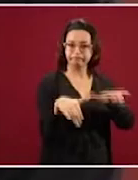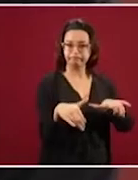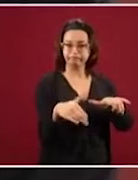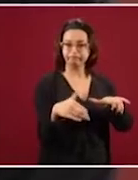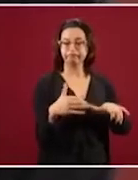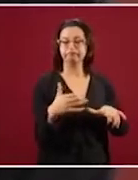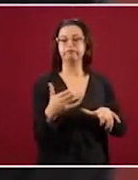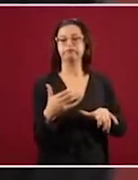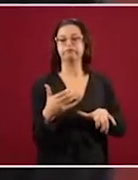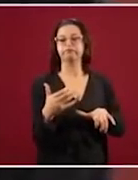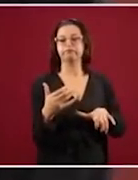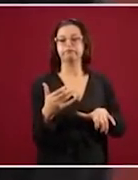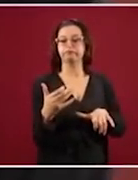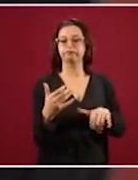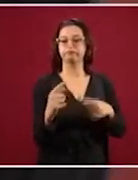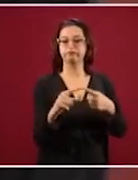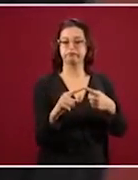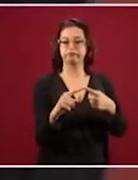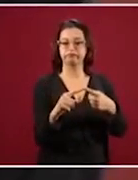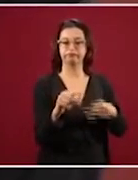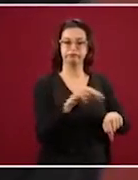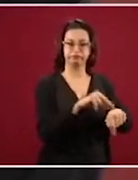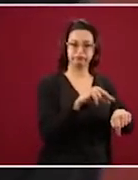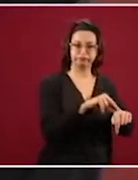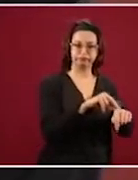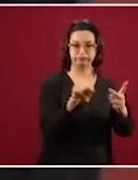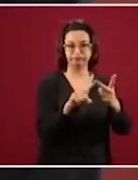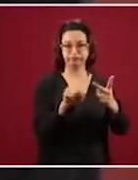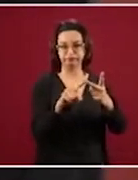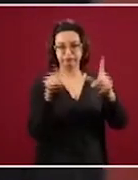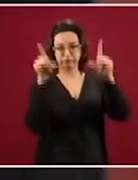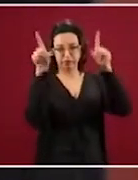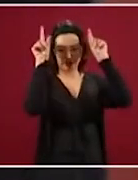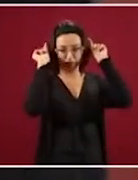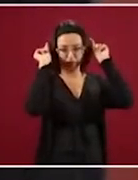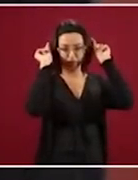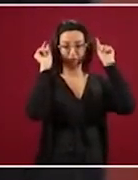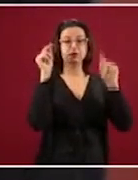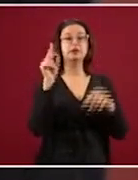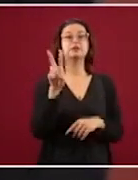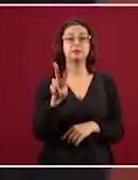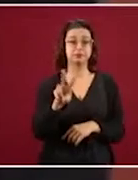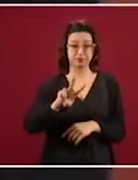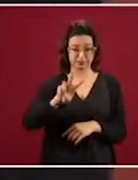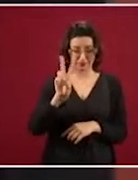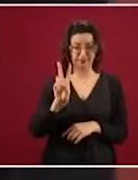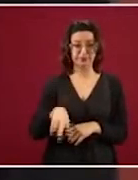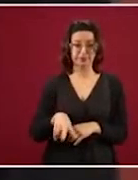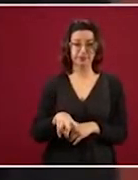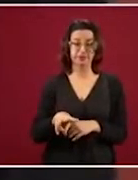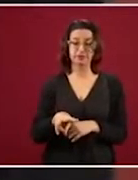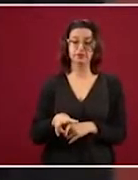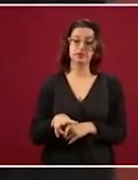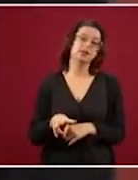tanto en medicina como en enfermería. En efecto, se están